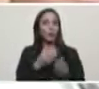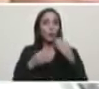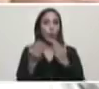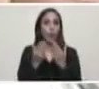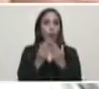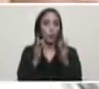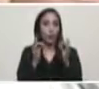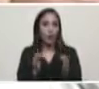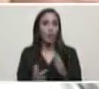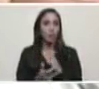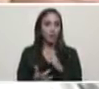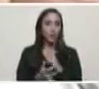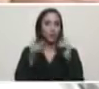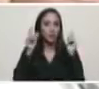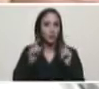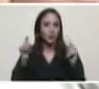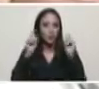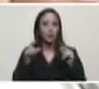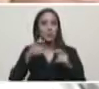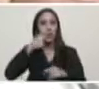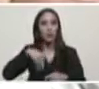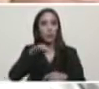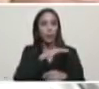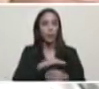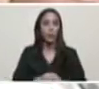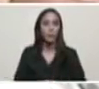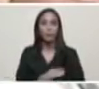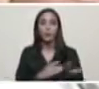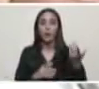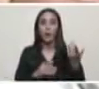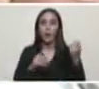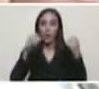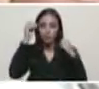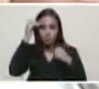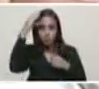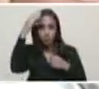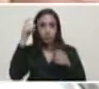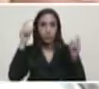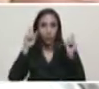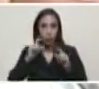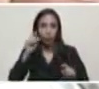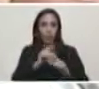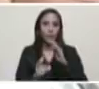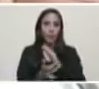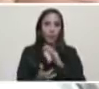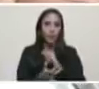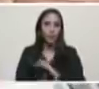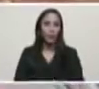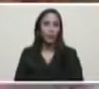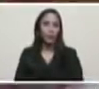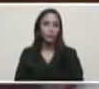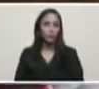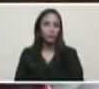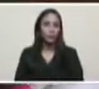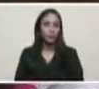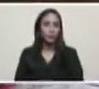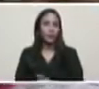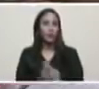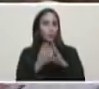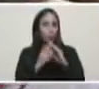técnicas de capacitación del poder popular constructor el conocimiento técnico requerido para la